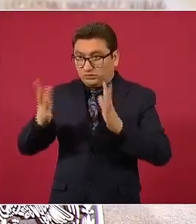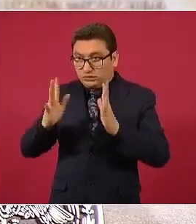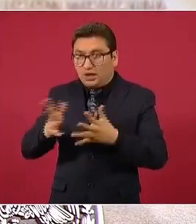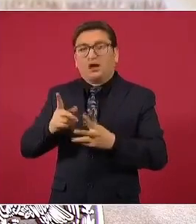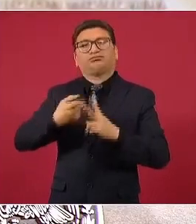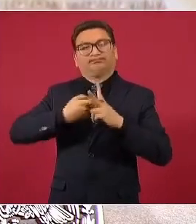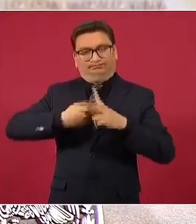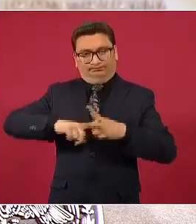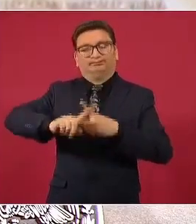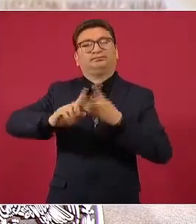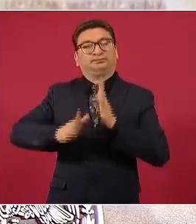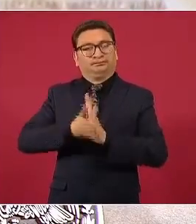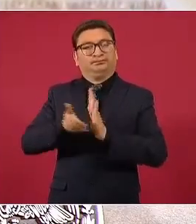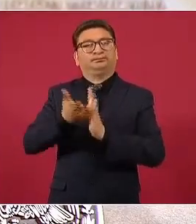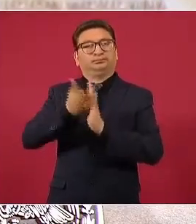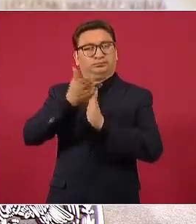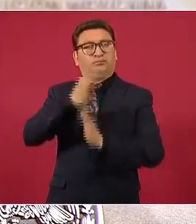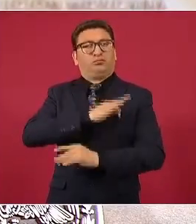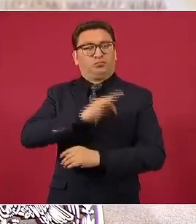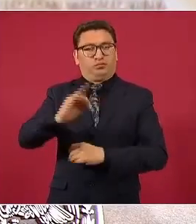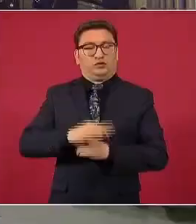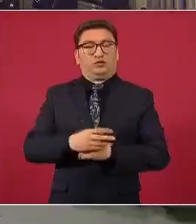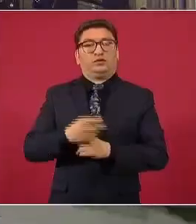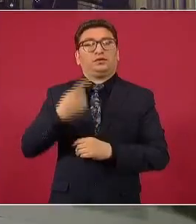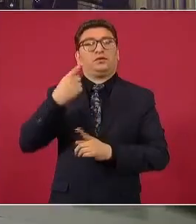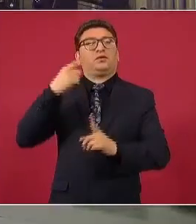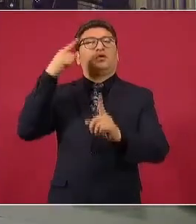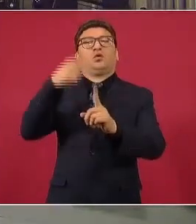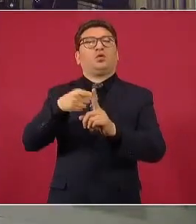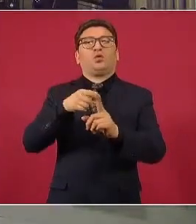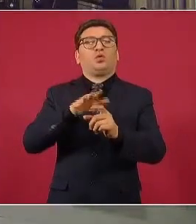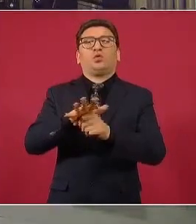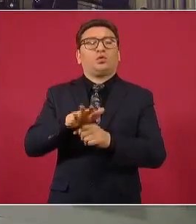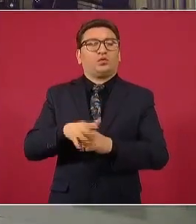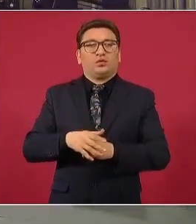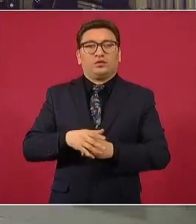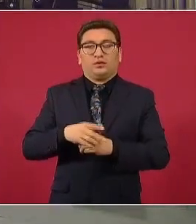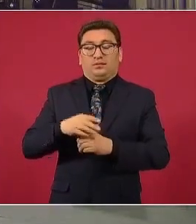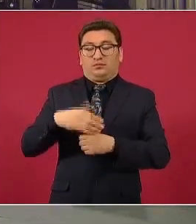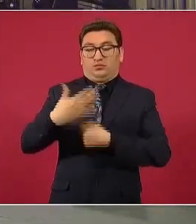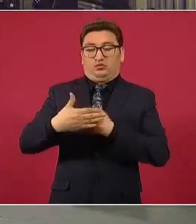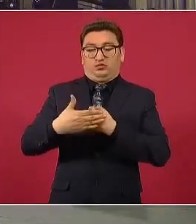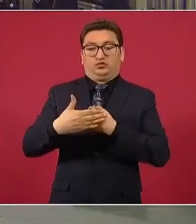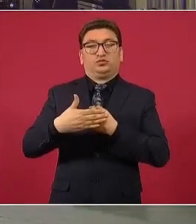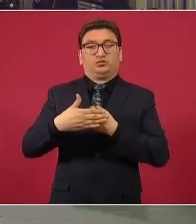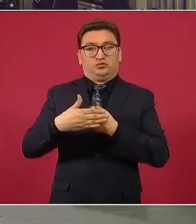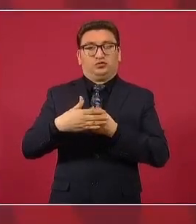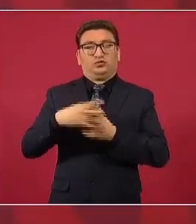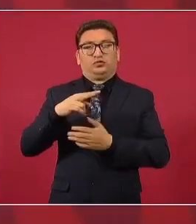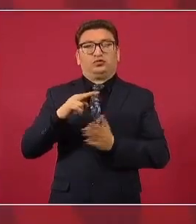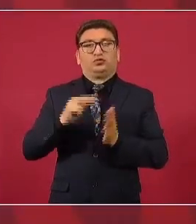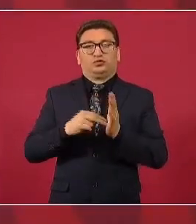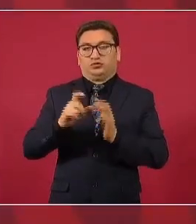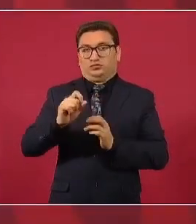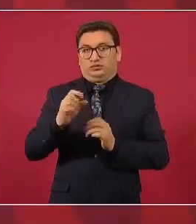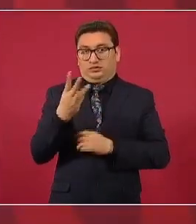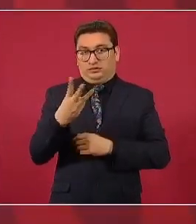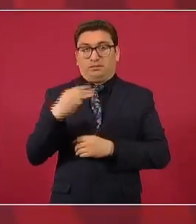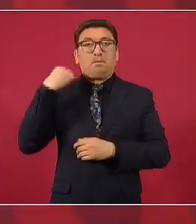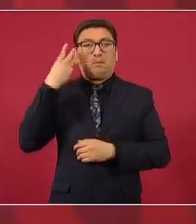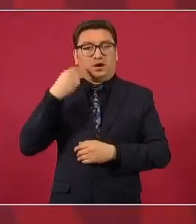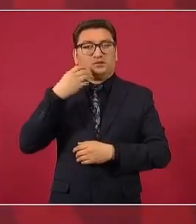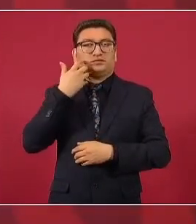a trabajar en este proyecto con la intención de concluir en marzo del próximo año.